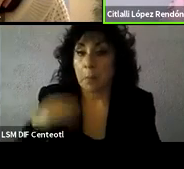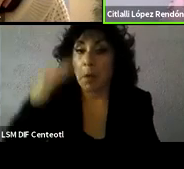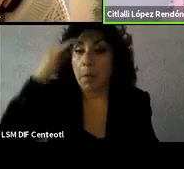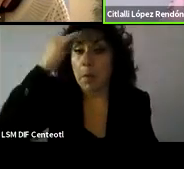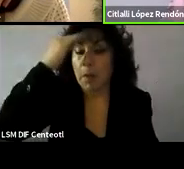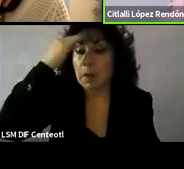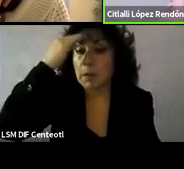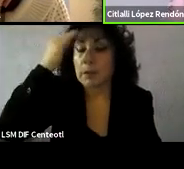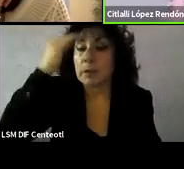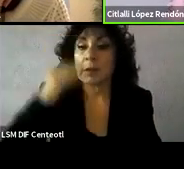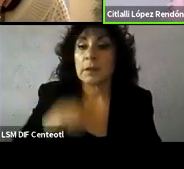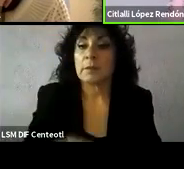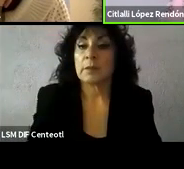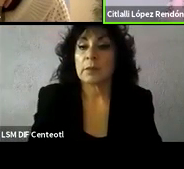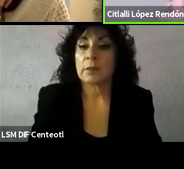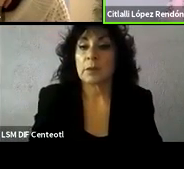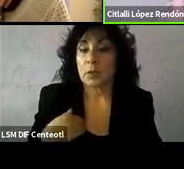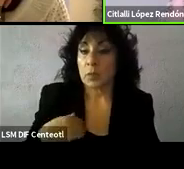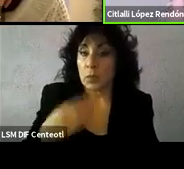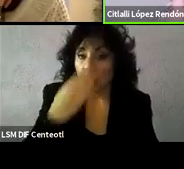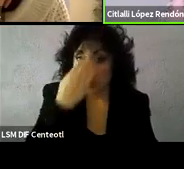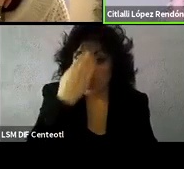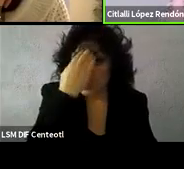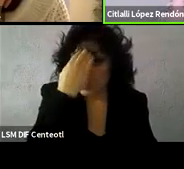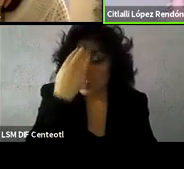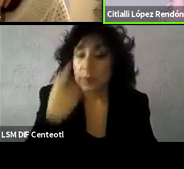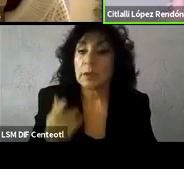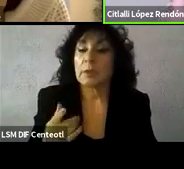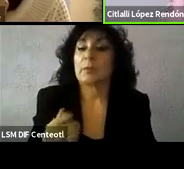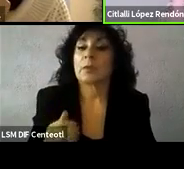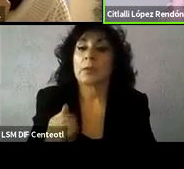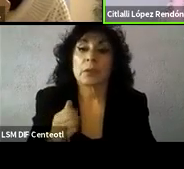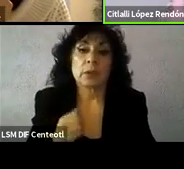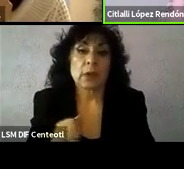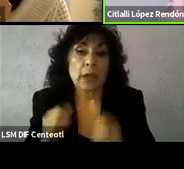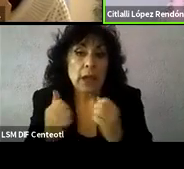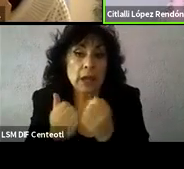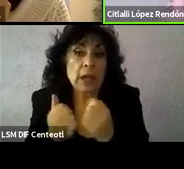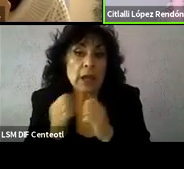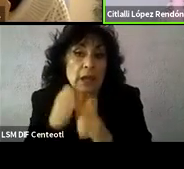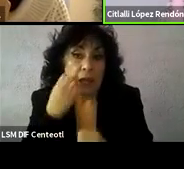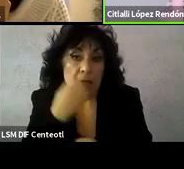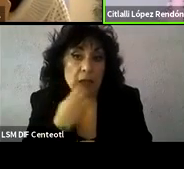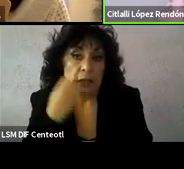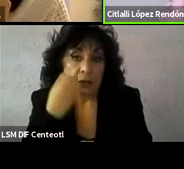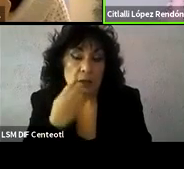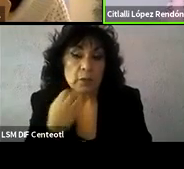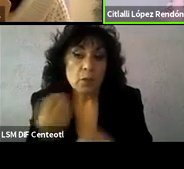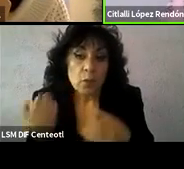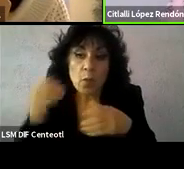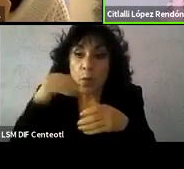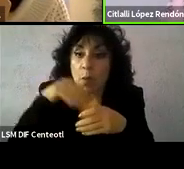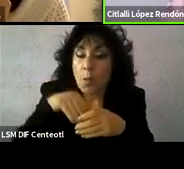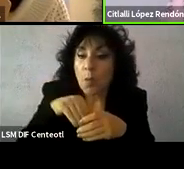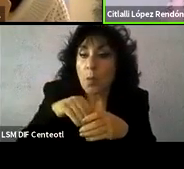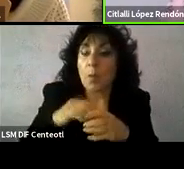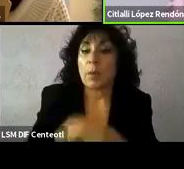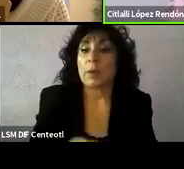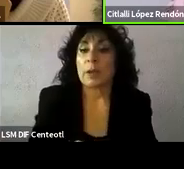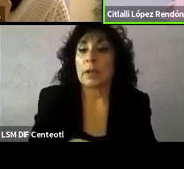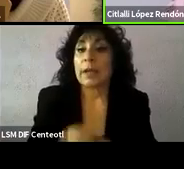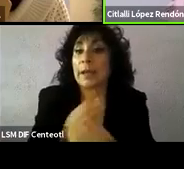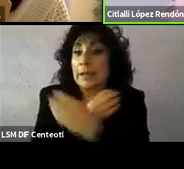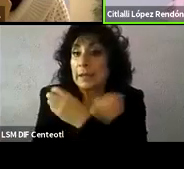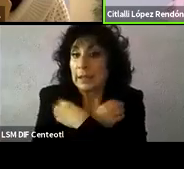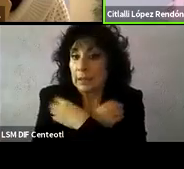desde lo que conocemos de lo que sucede en las aulas es que el hecho de que la educación para la paz esté